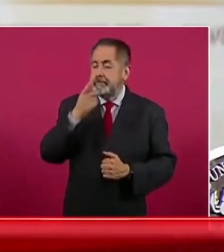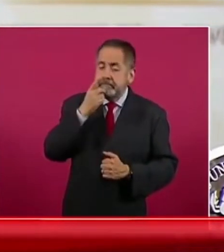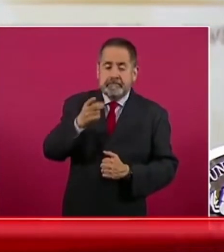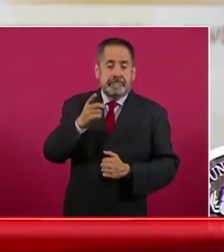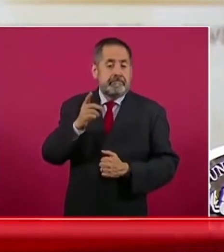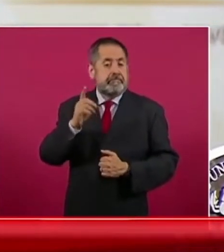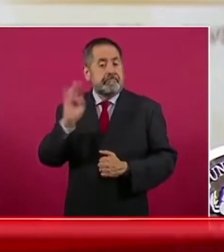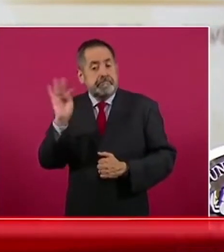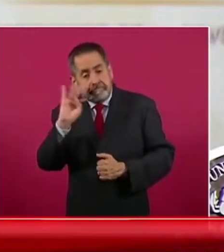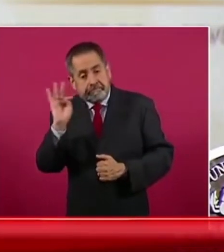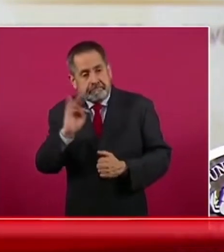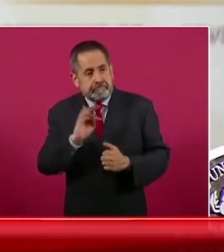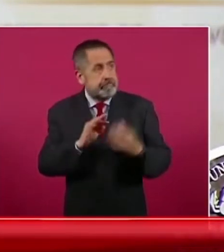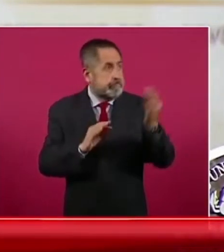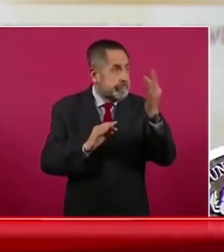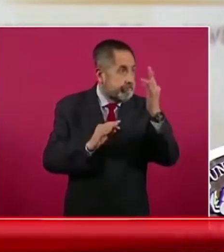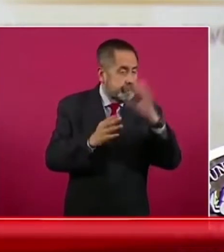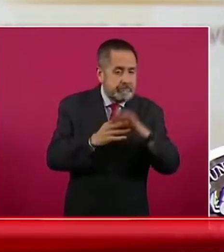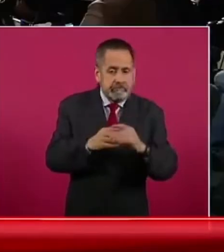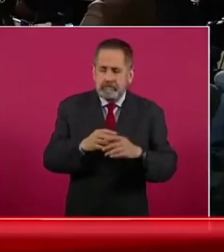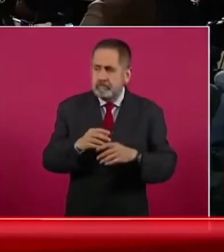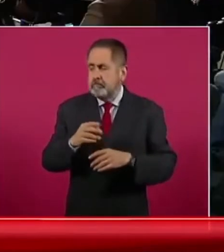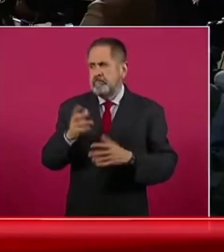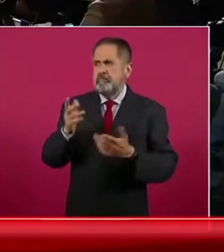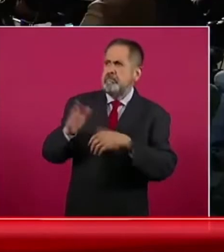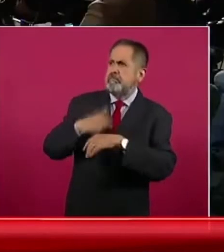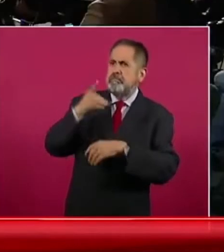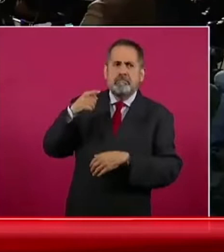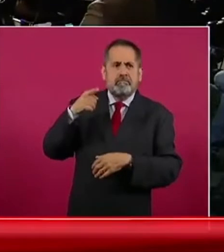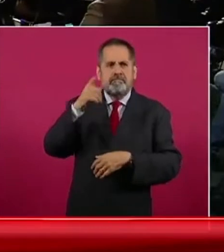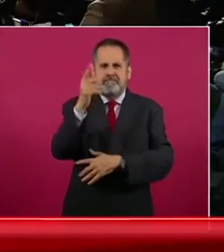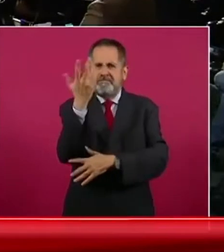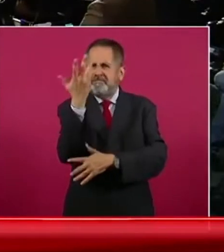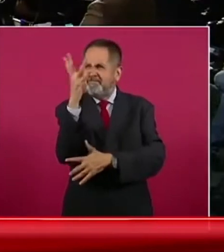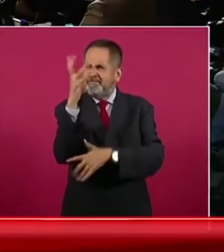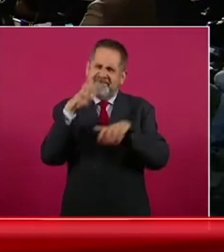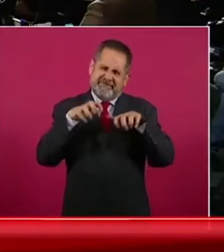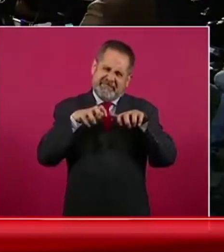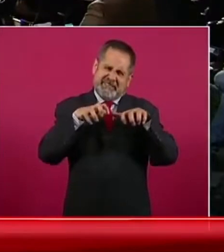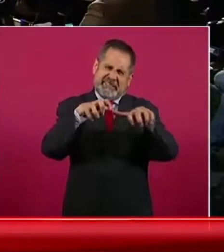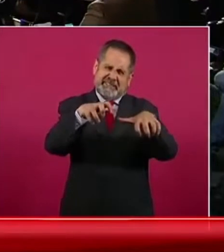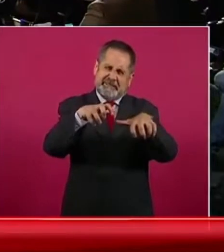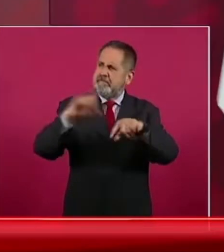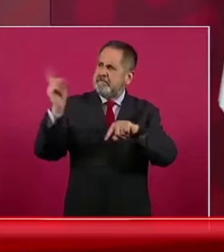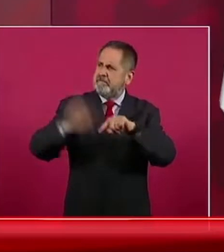supuestamente se iba a destruir la selva